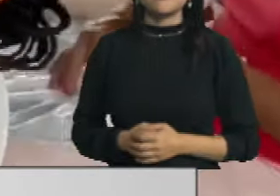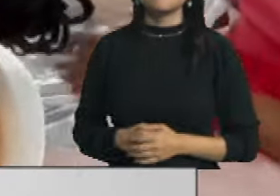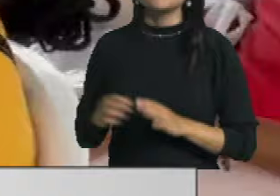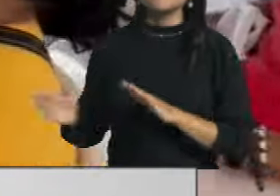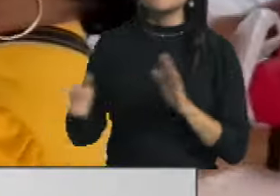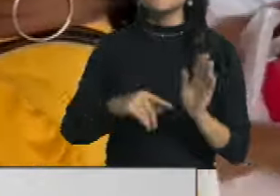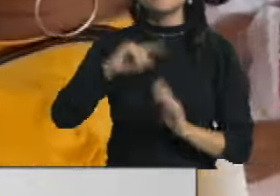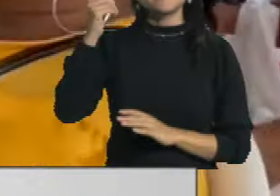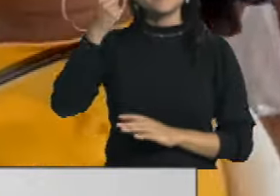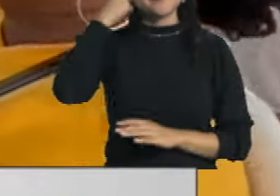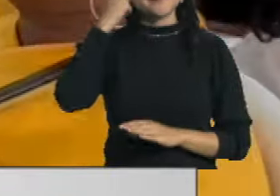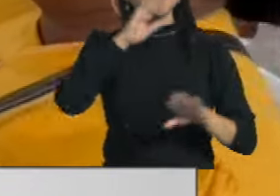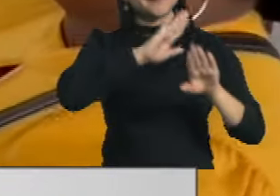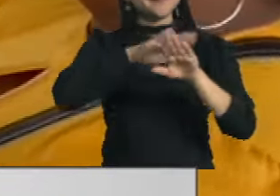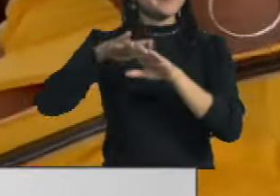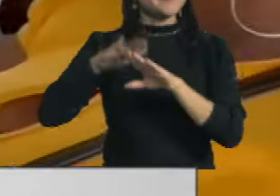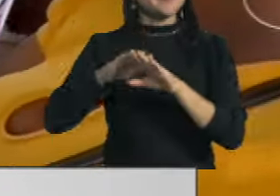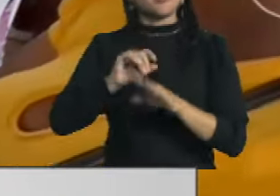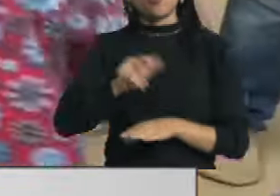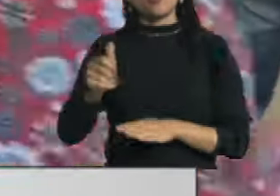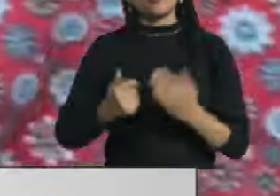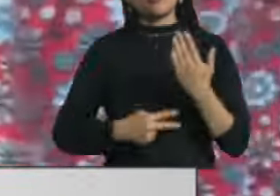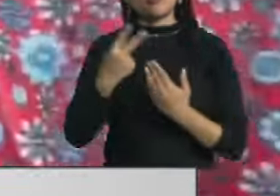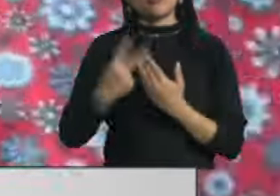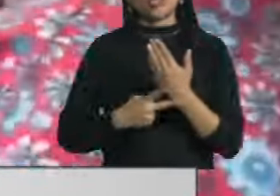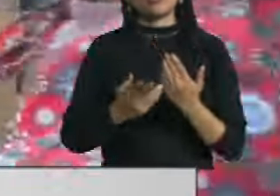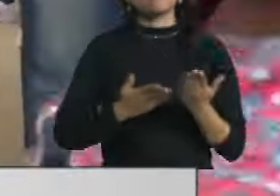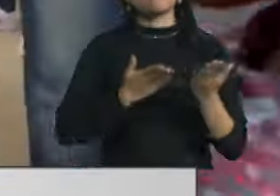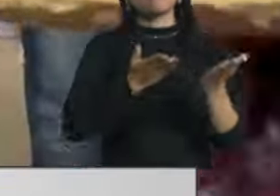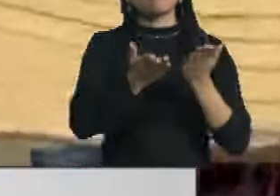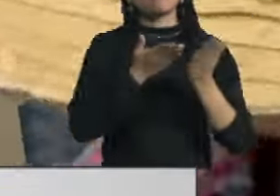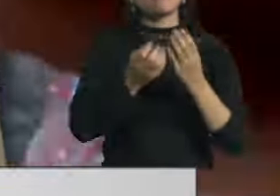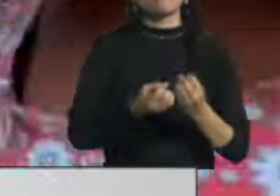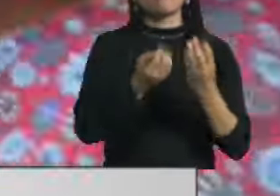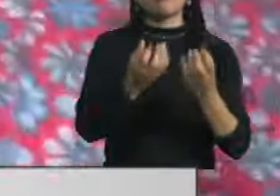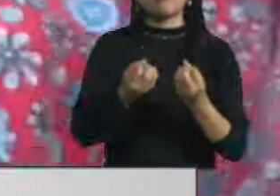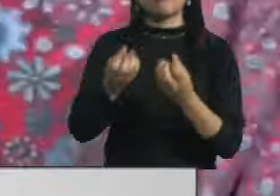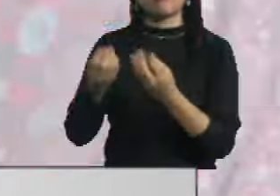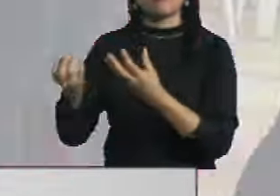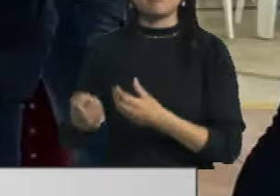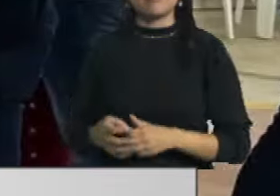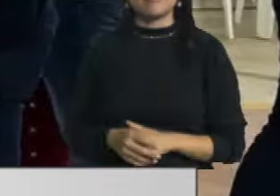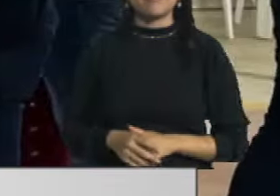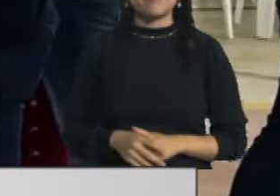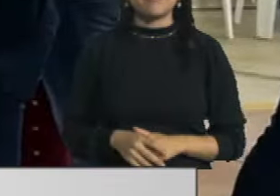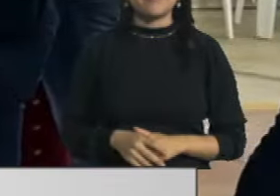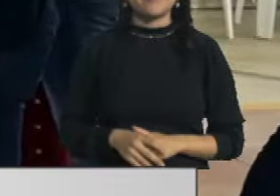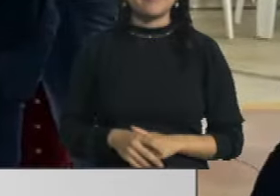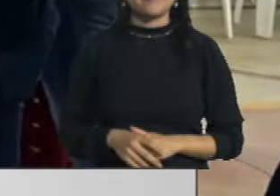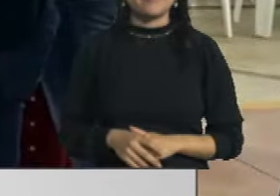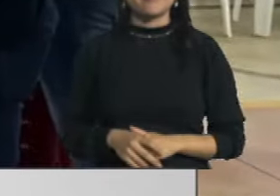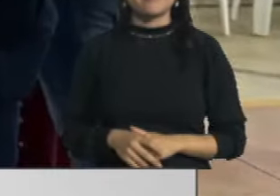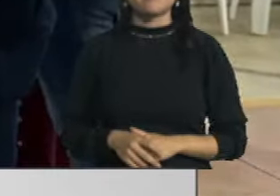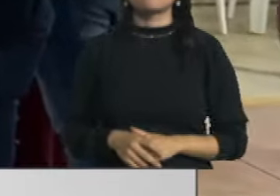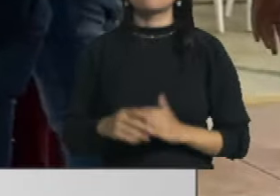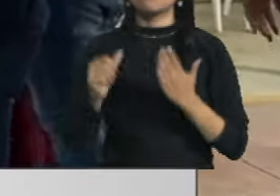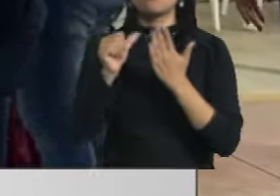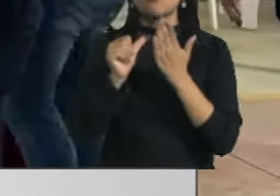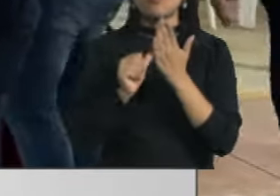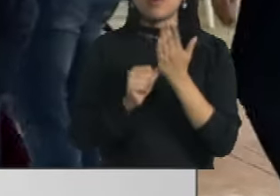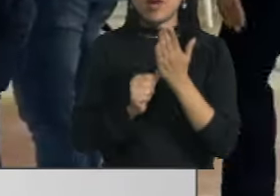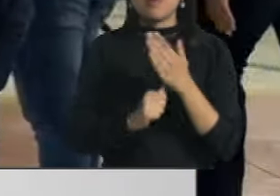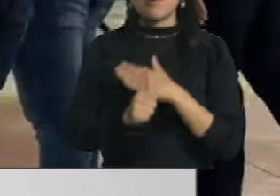parte, el gobernador anunció otros proyectos para esta población del departamento de Bolívar. Llega un programa masivo de